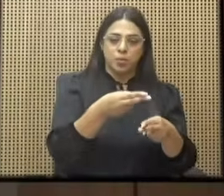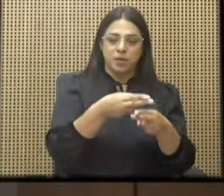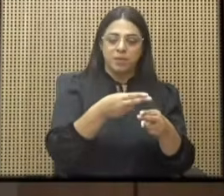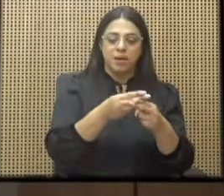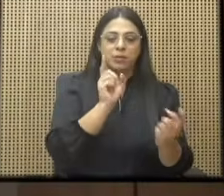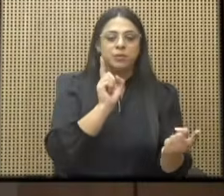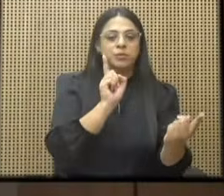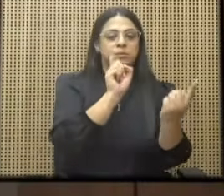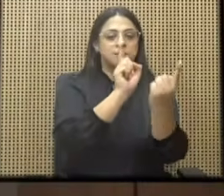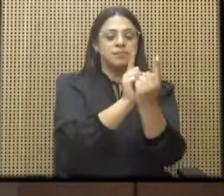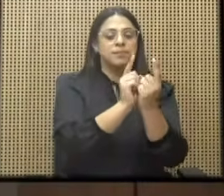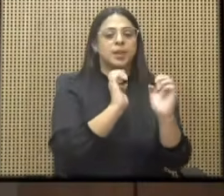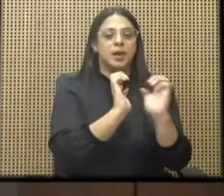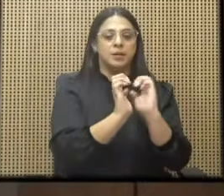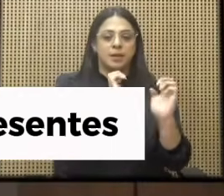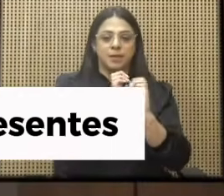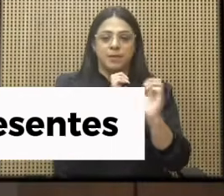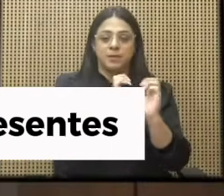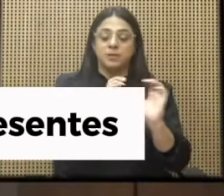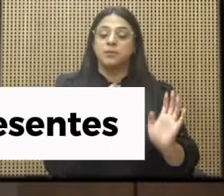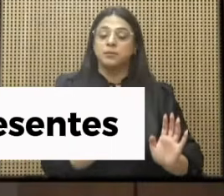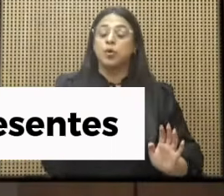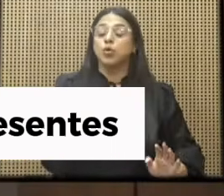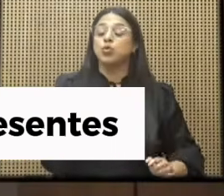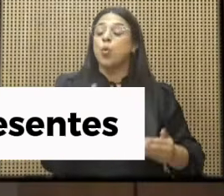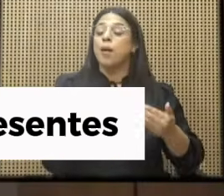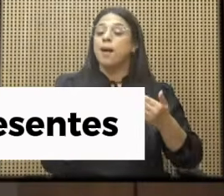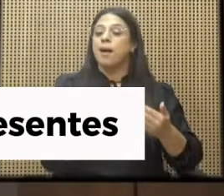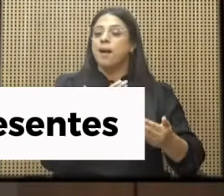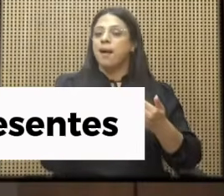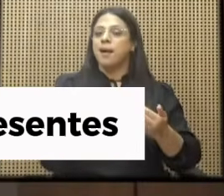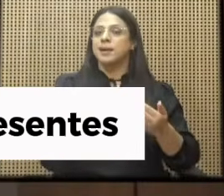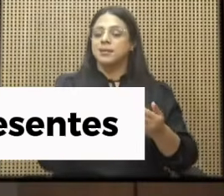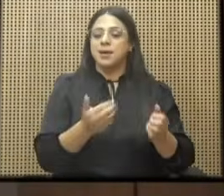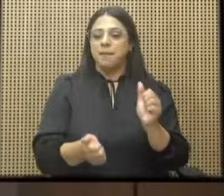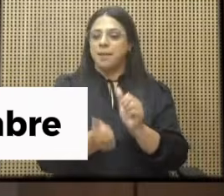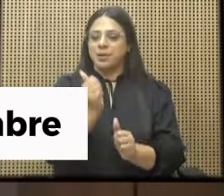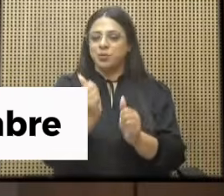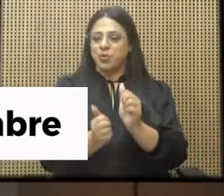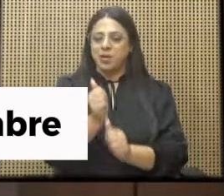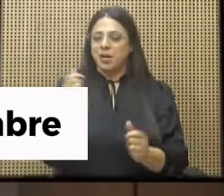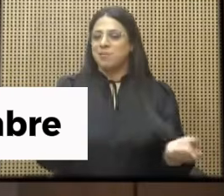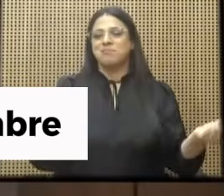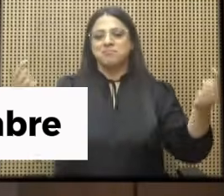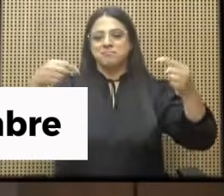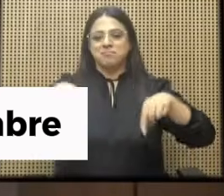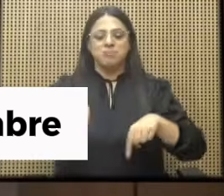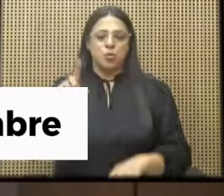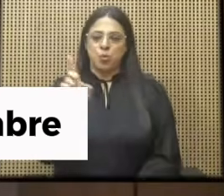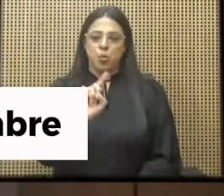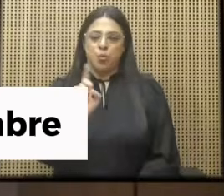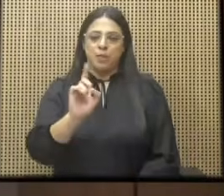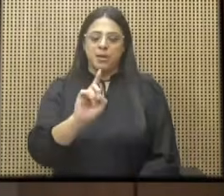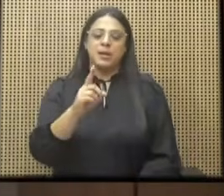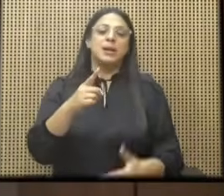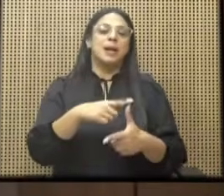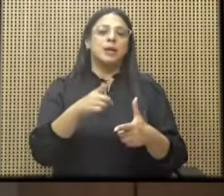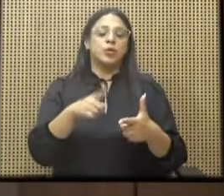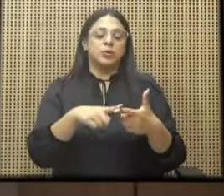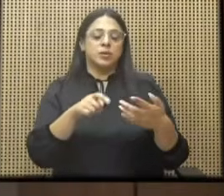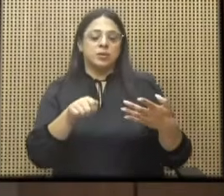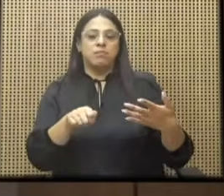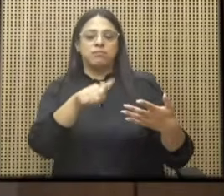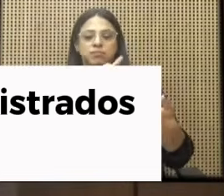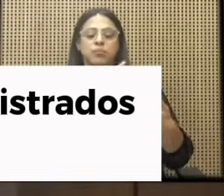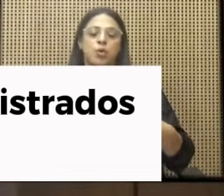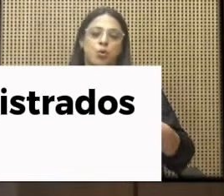entrevistemos. Yo casi les adelanto que la gran mayoría no se van a hacer presentes. Entonces, además, van a retirar su nombre, y entonces vamos